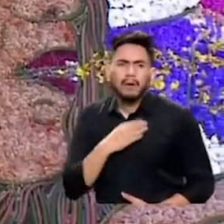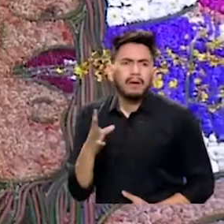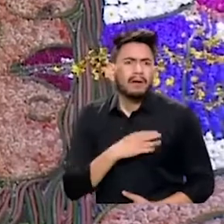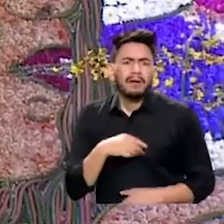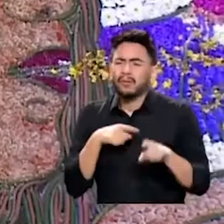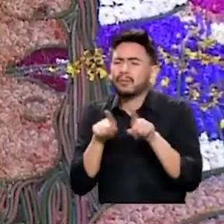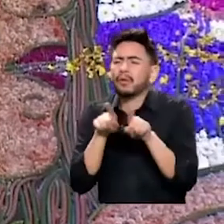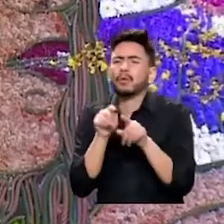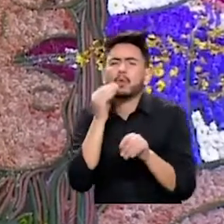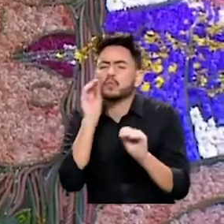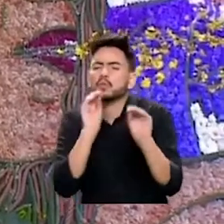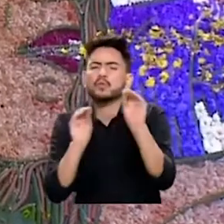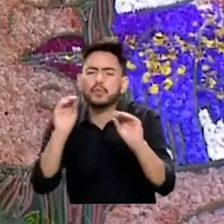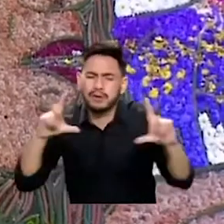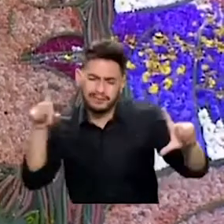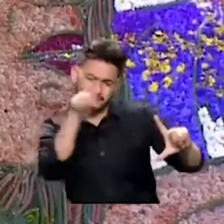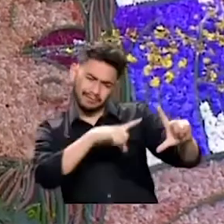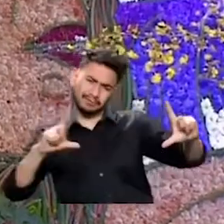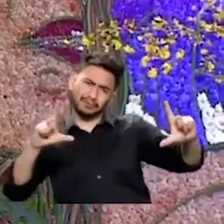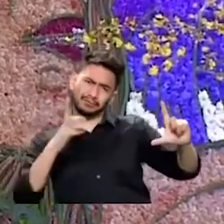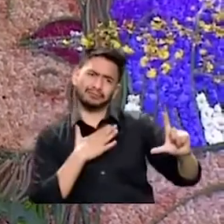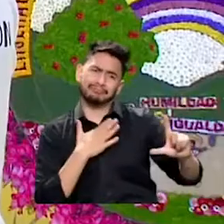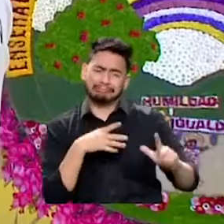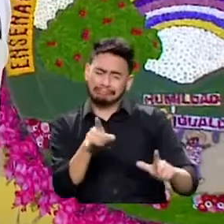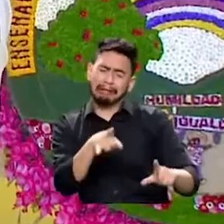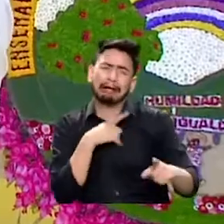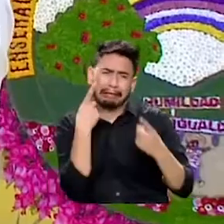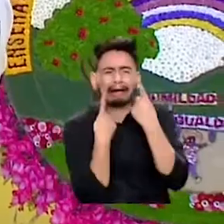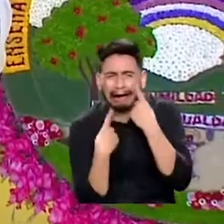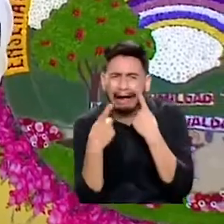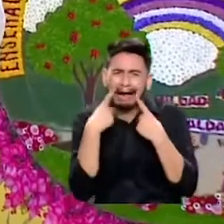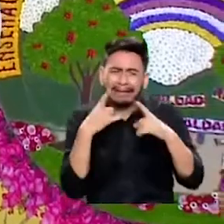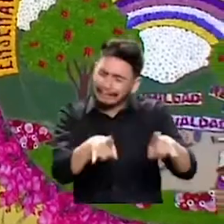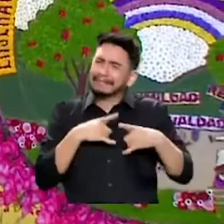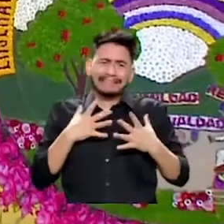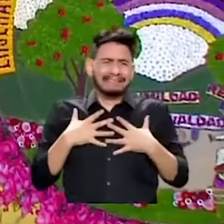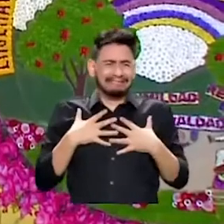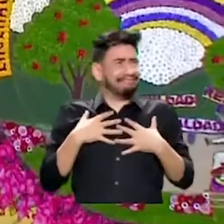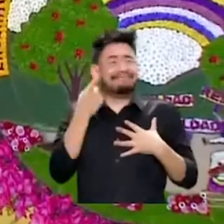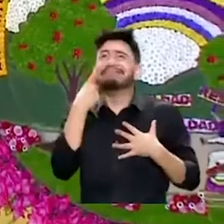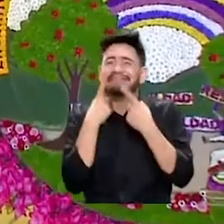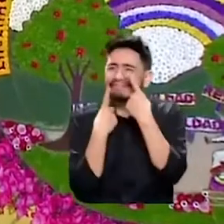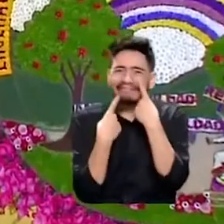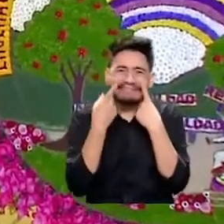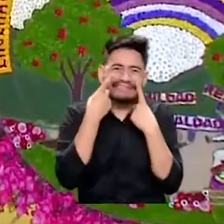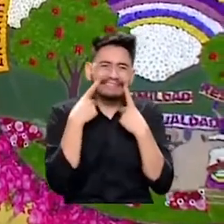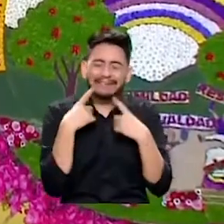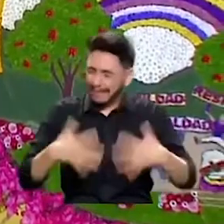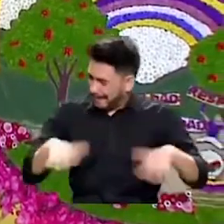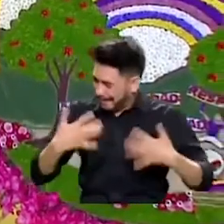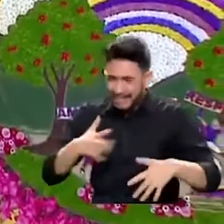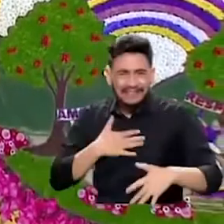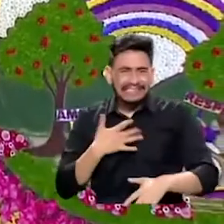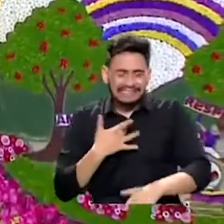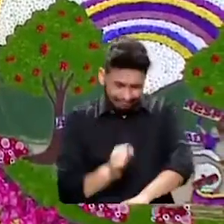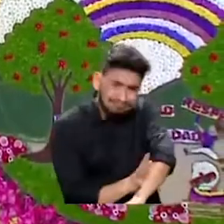llanto y esa emoción nos contagia a todos. En un año en que necesitamos esa alegría y esos ojos llenos de luz que irradian esperanza para